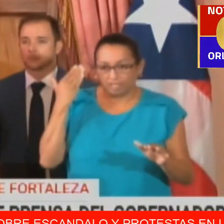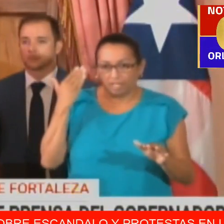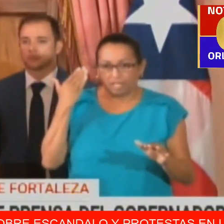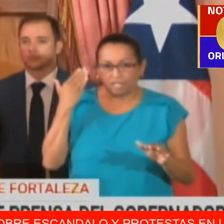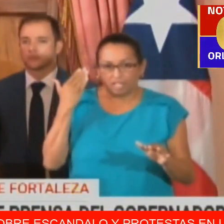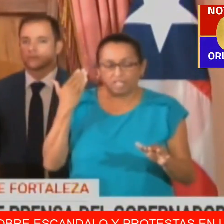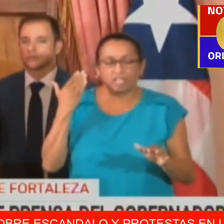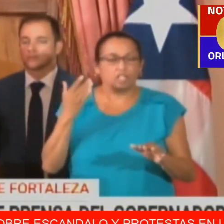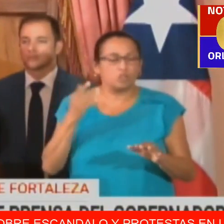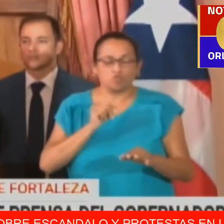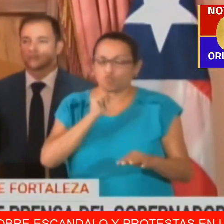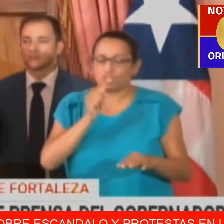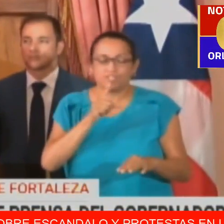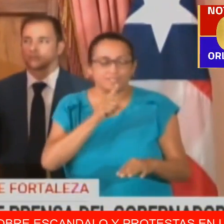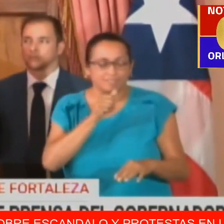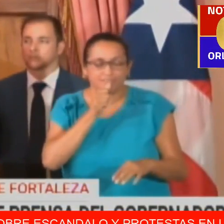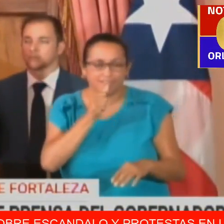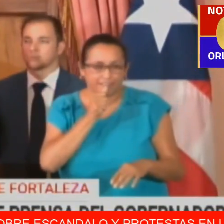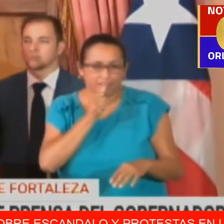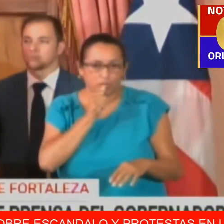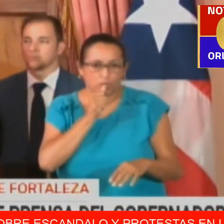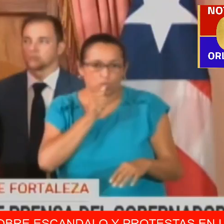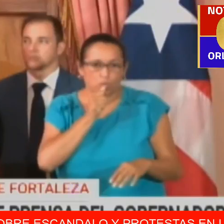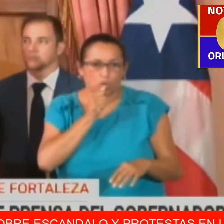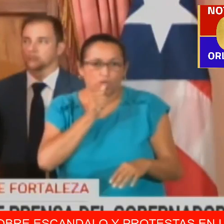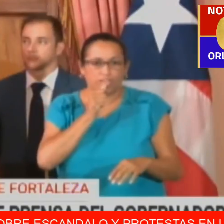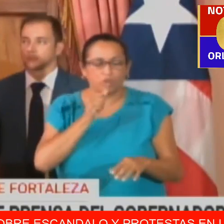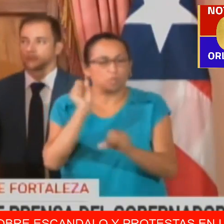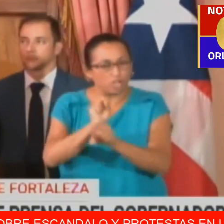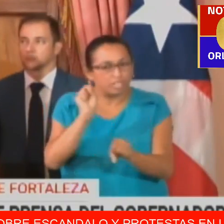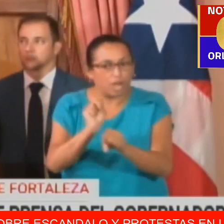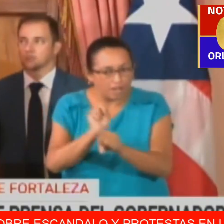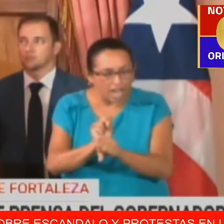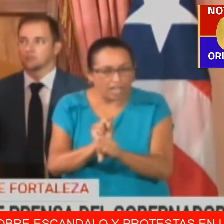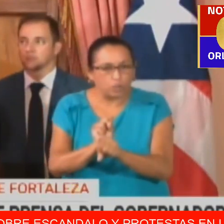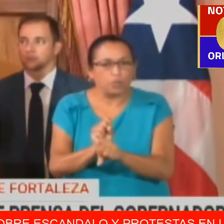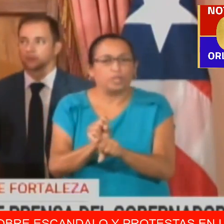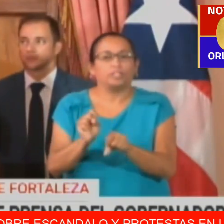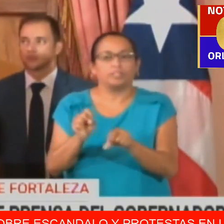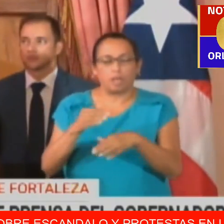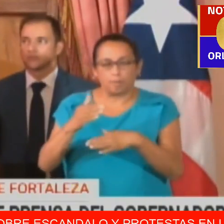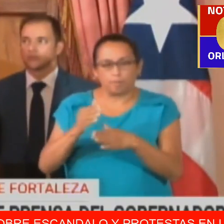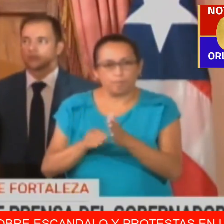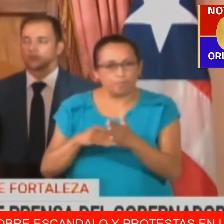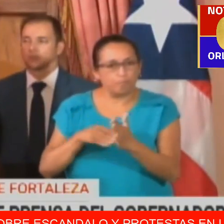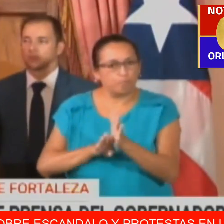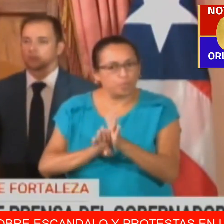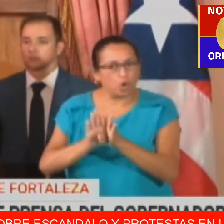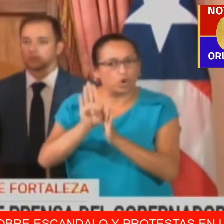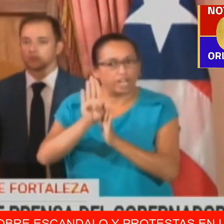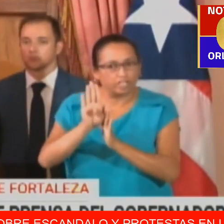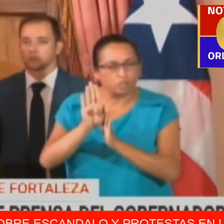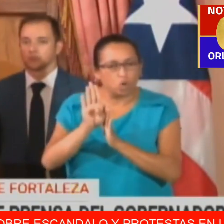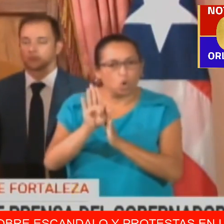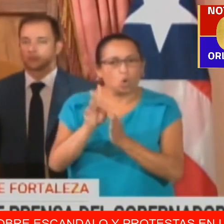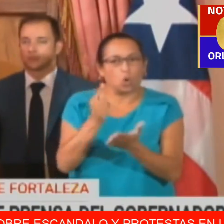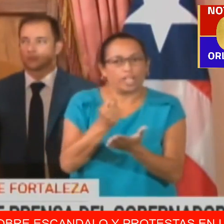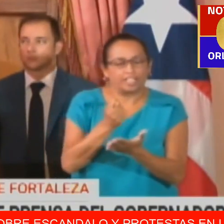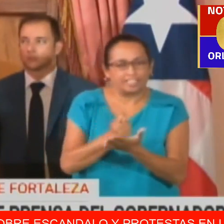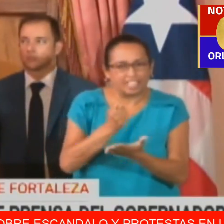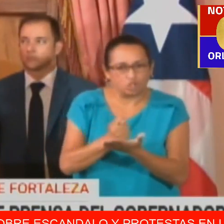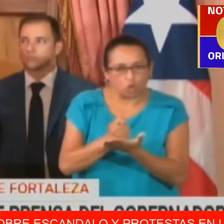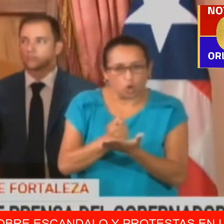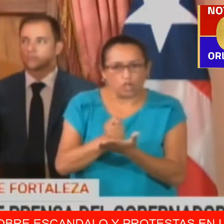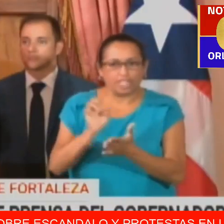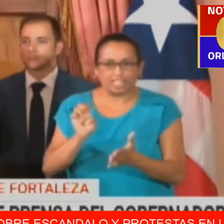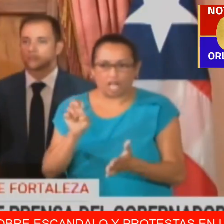secreto y creo que se debe cubrir de la misma forma. Que también hemos trabajado en áreas de progreso, como lo es con el Tesoro de los Estados